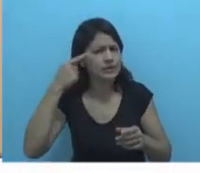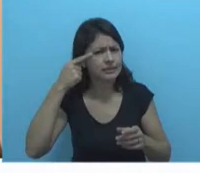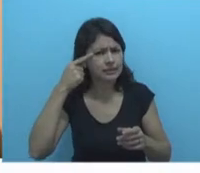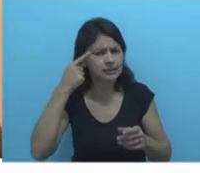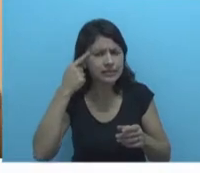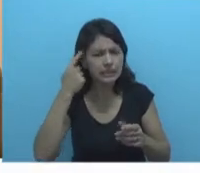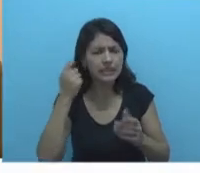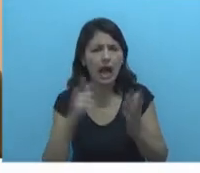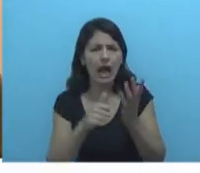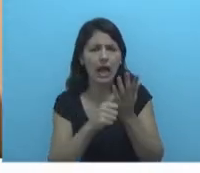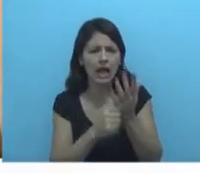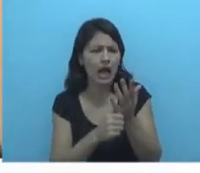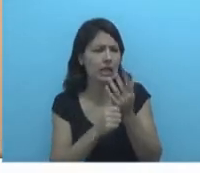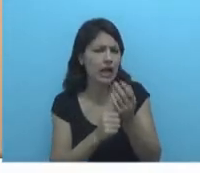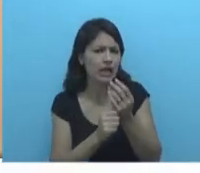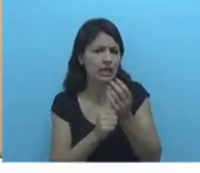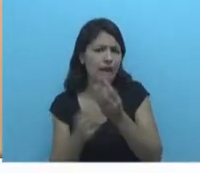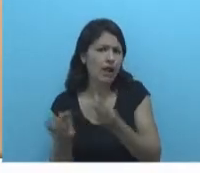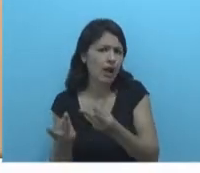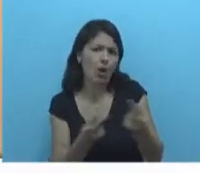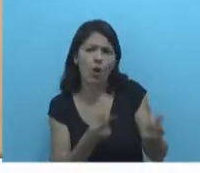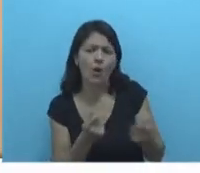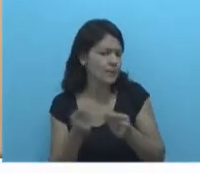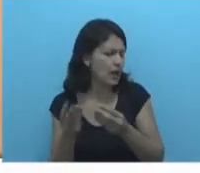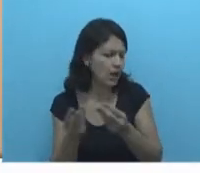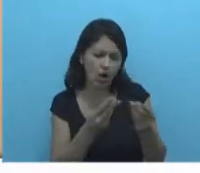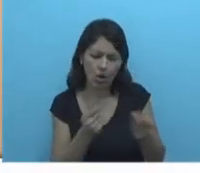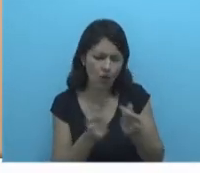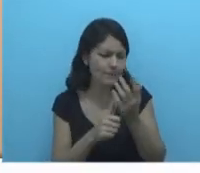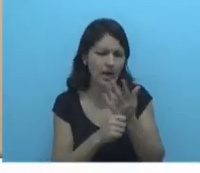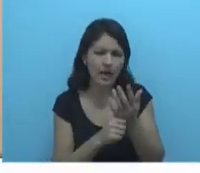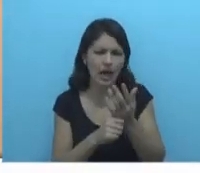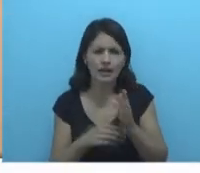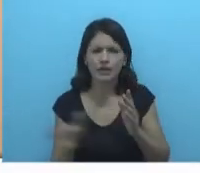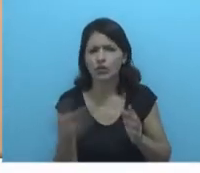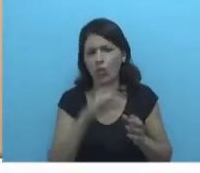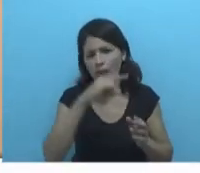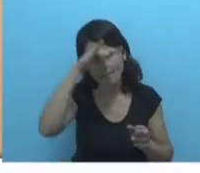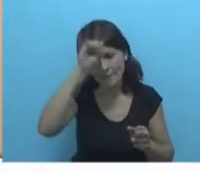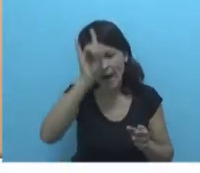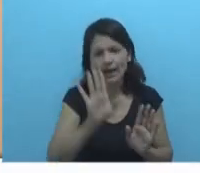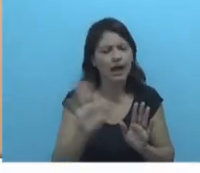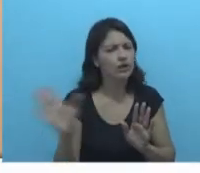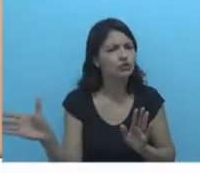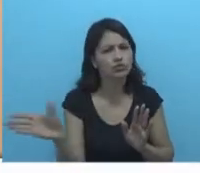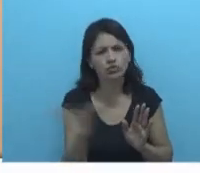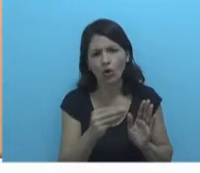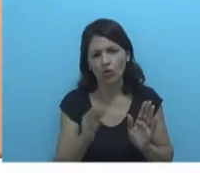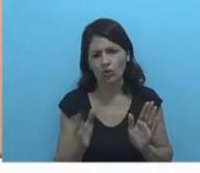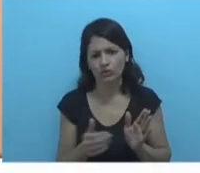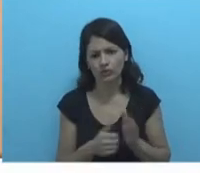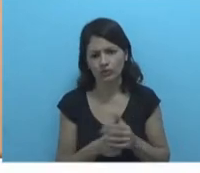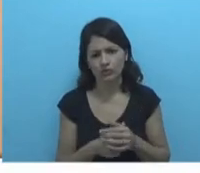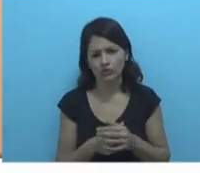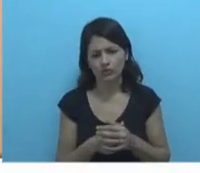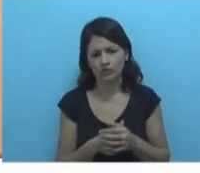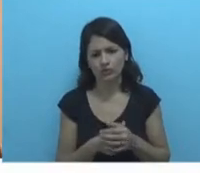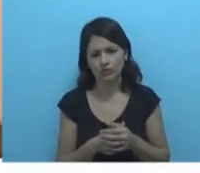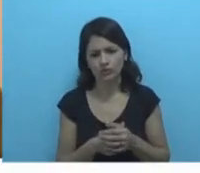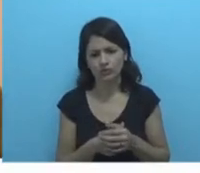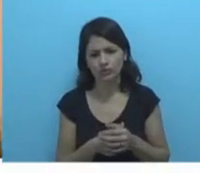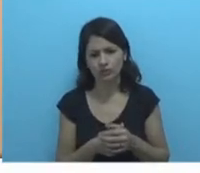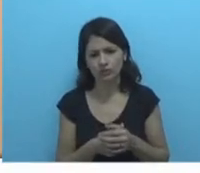carne, y China compra toda la vaca, no compra los cortes como hacían otros